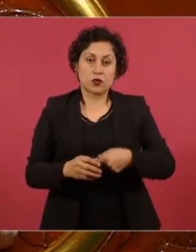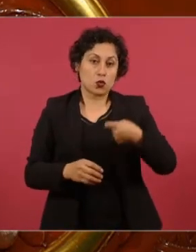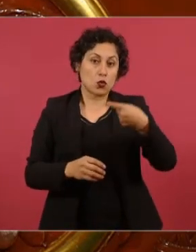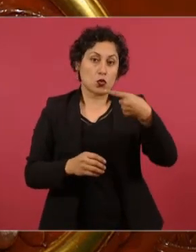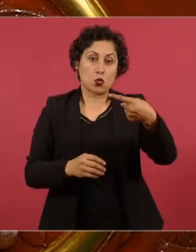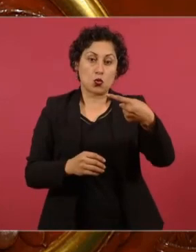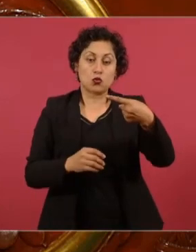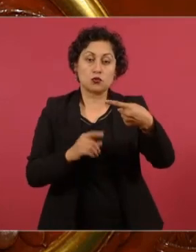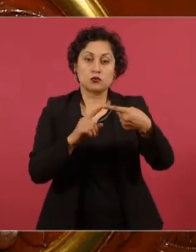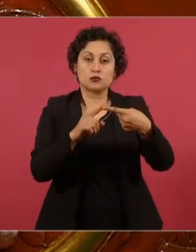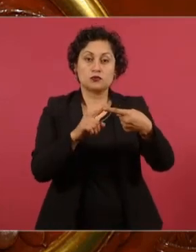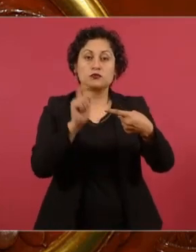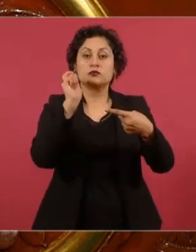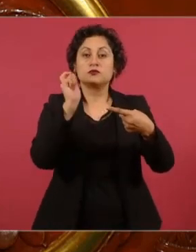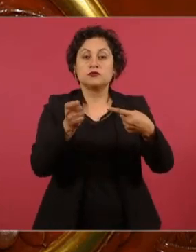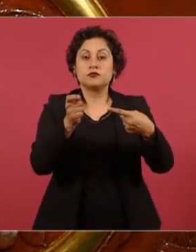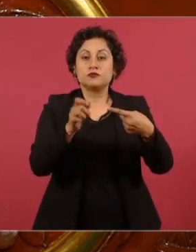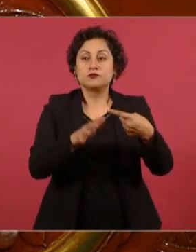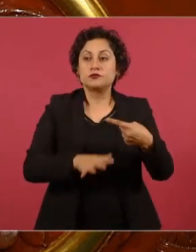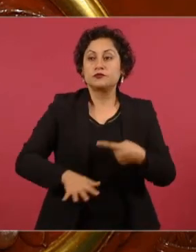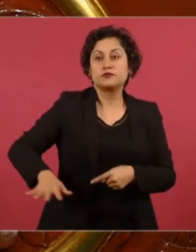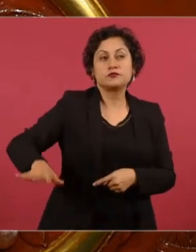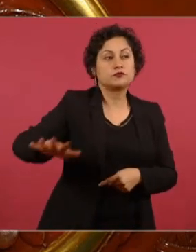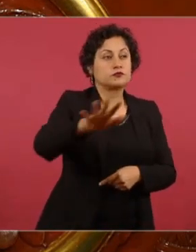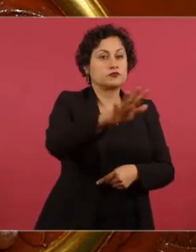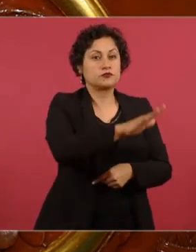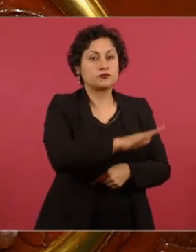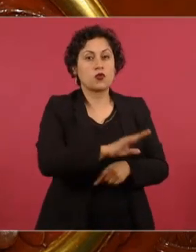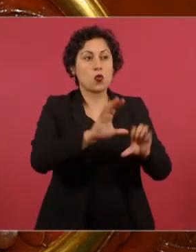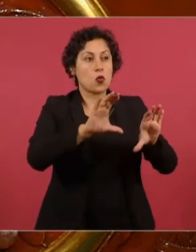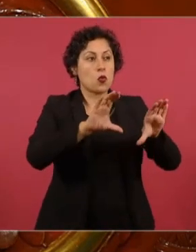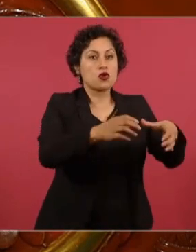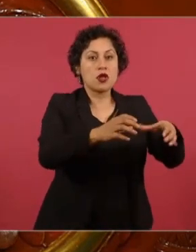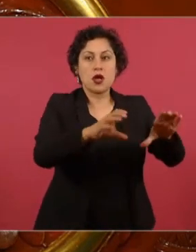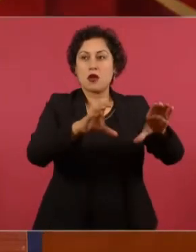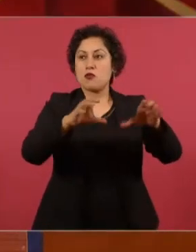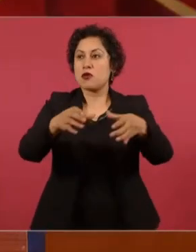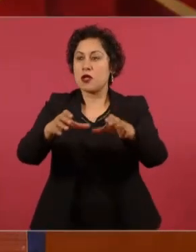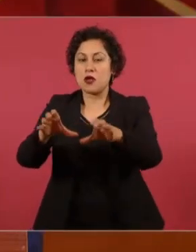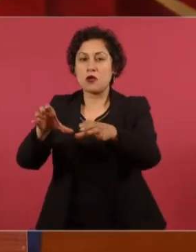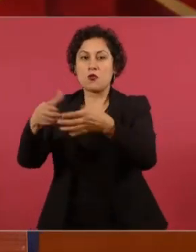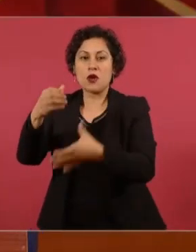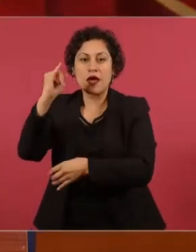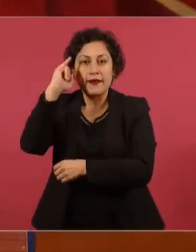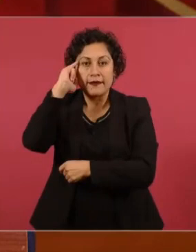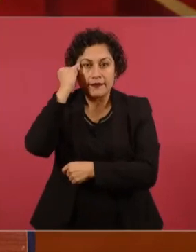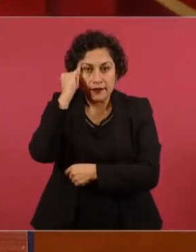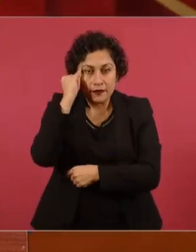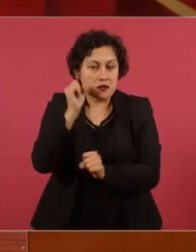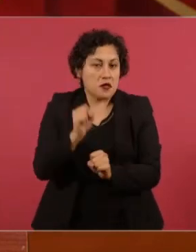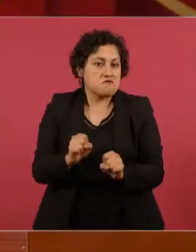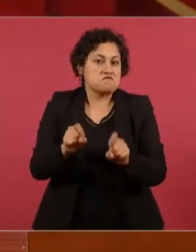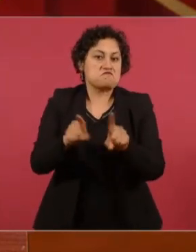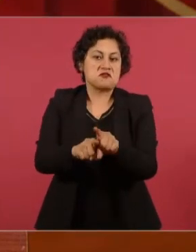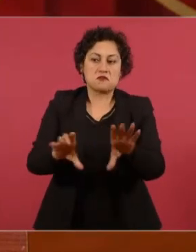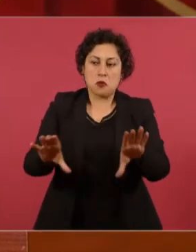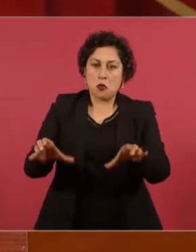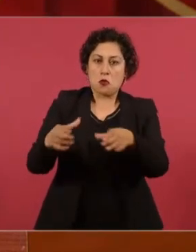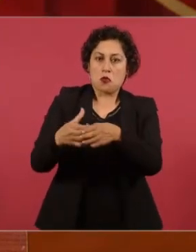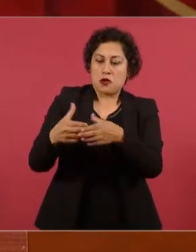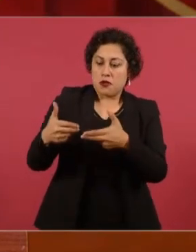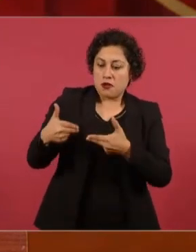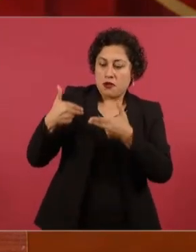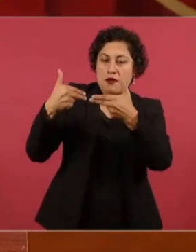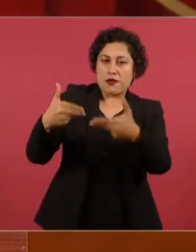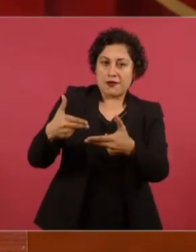reconocer a los pueblos y comunidades indígenas y a los pueblos afromexicanos como sujetos de